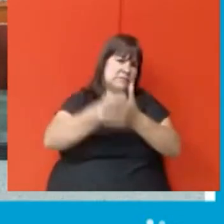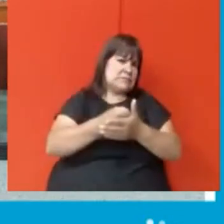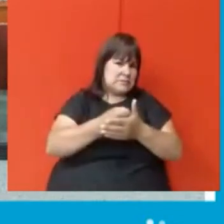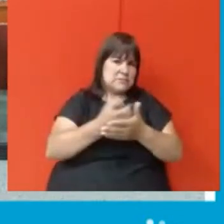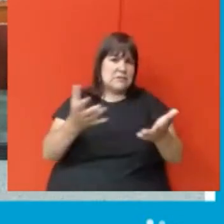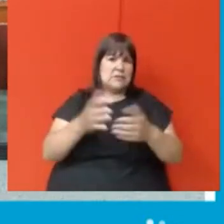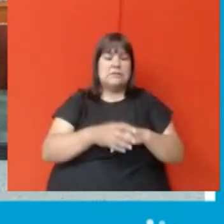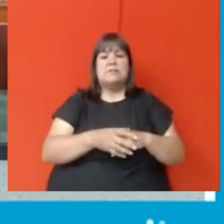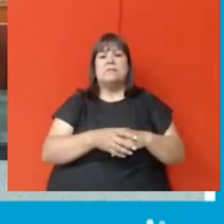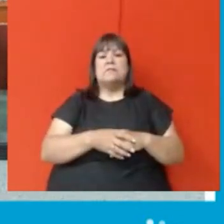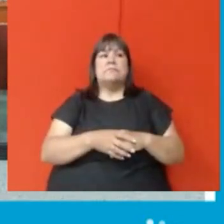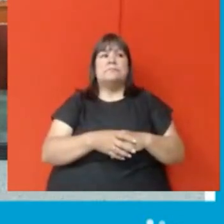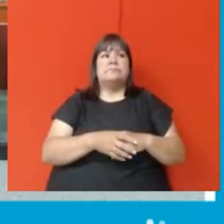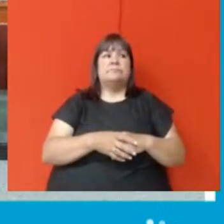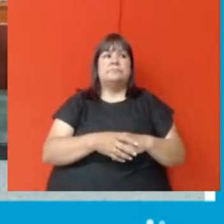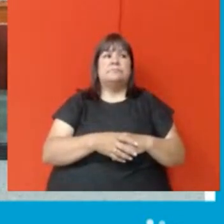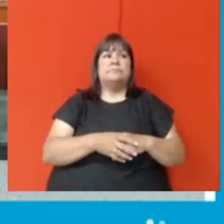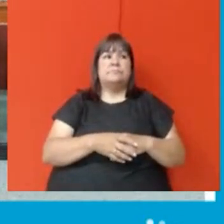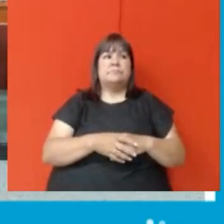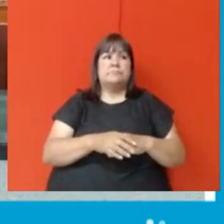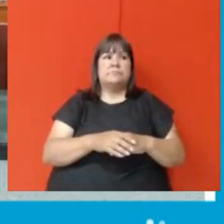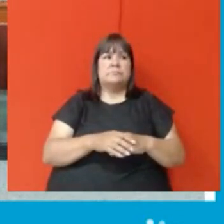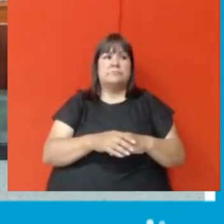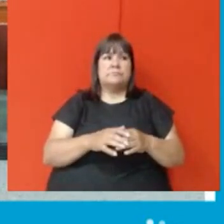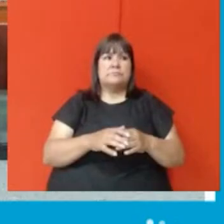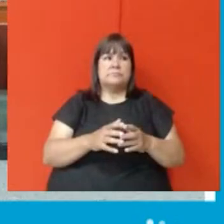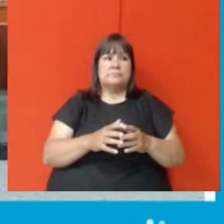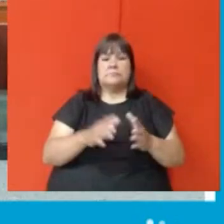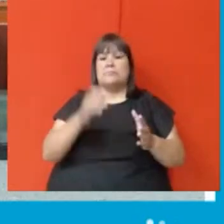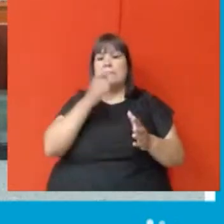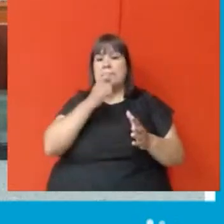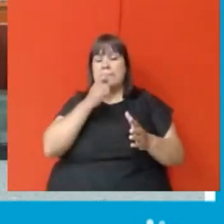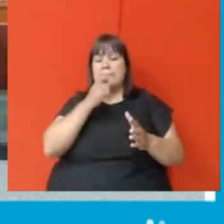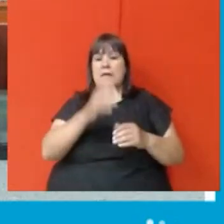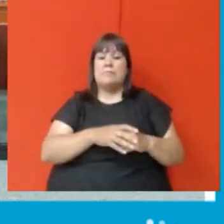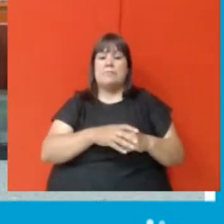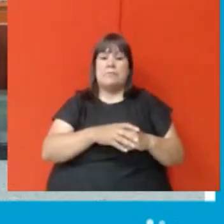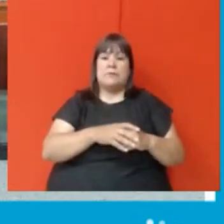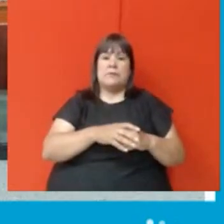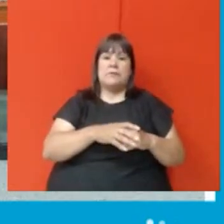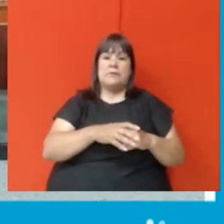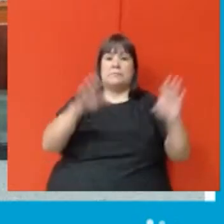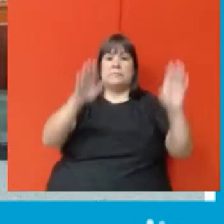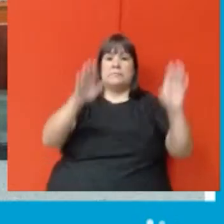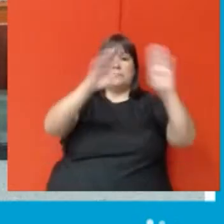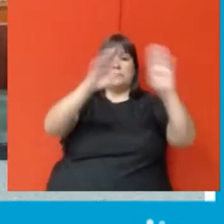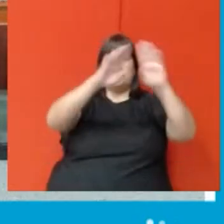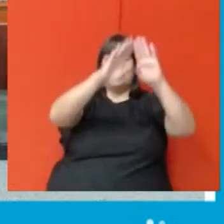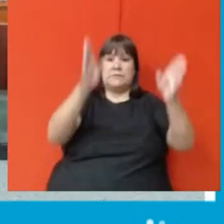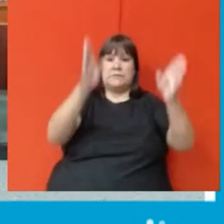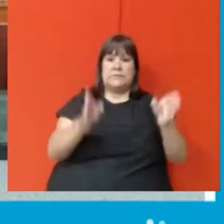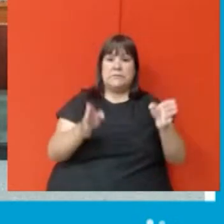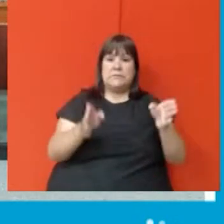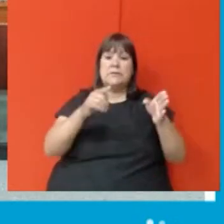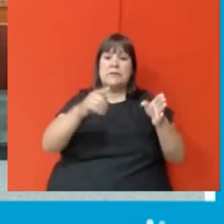ajenas. El hecho de dejar la puerta al baño, de evitar que la